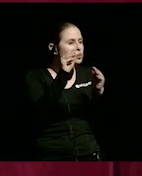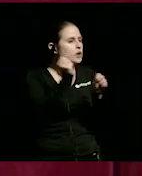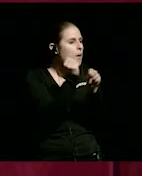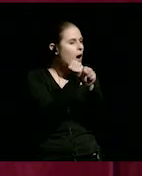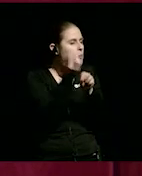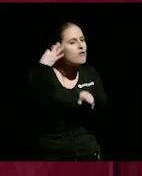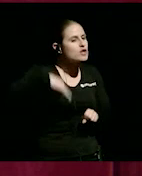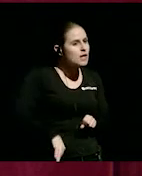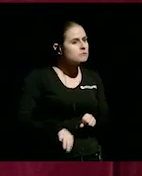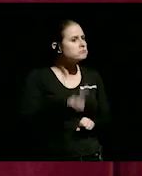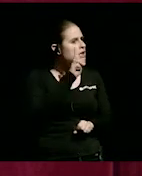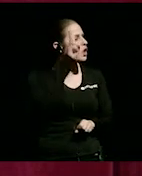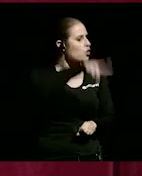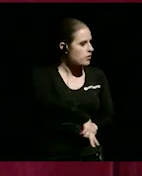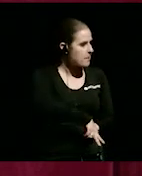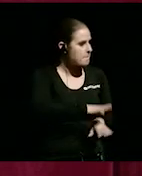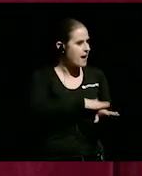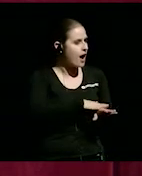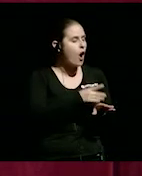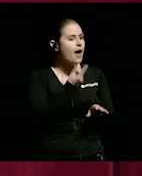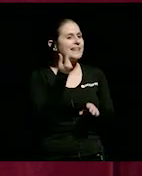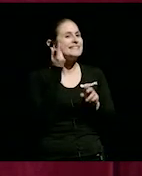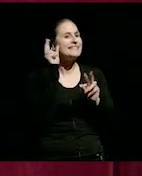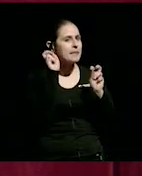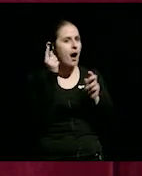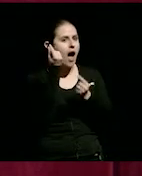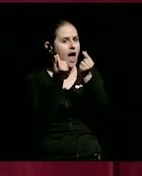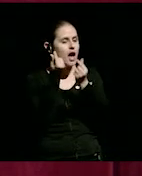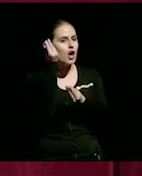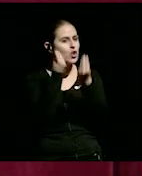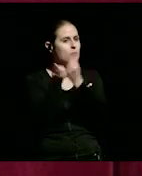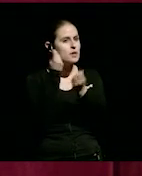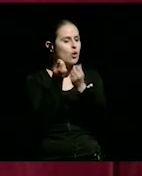un coste real que se tiene que cubrir para que ese trabajo sea viable,